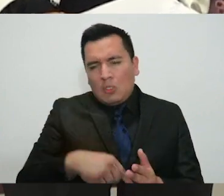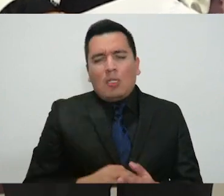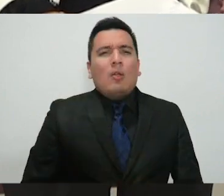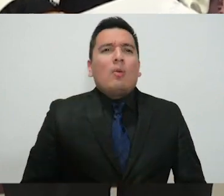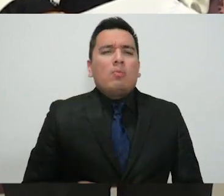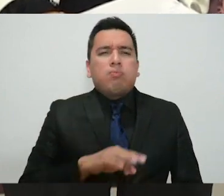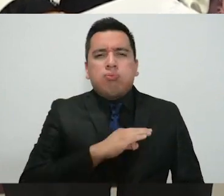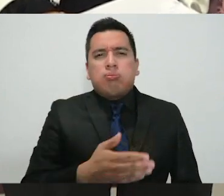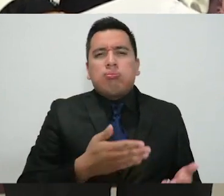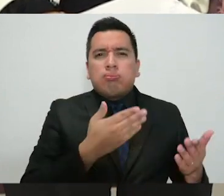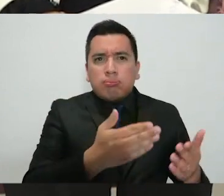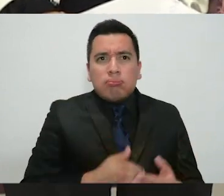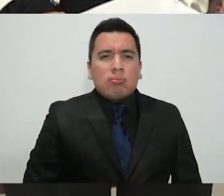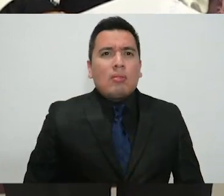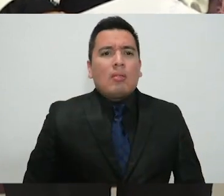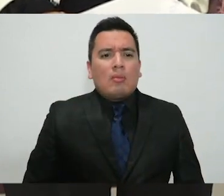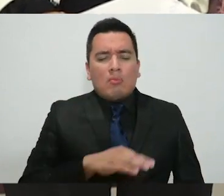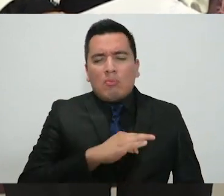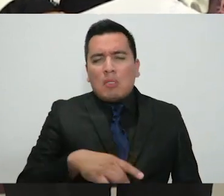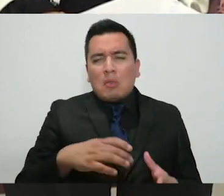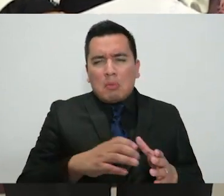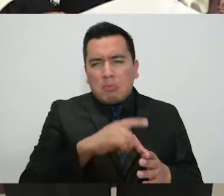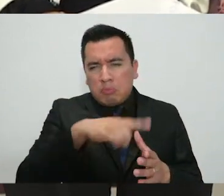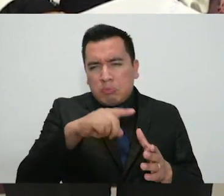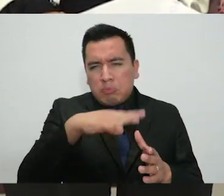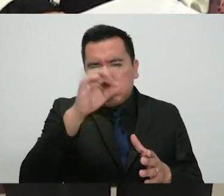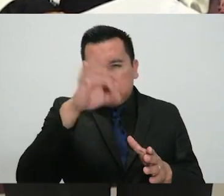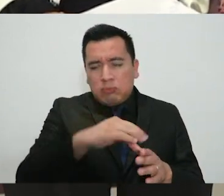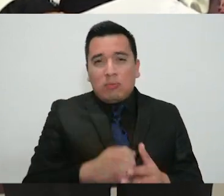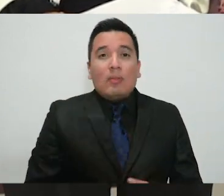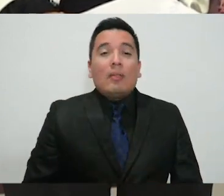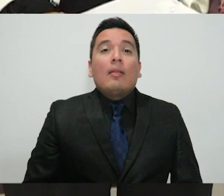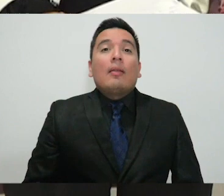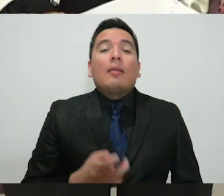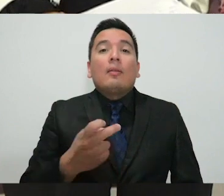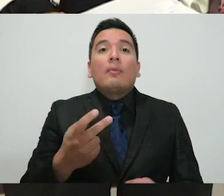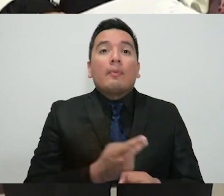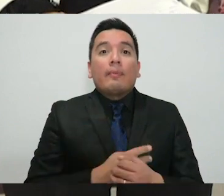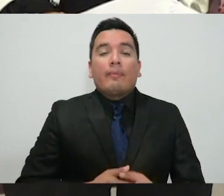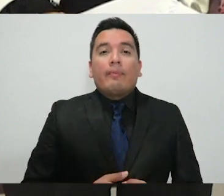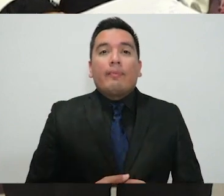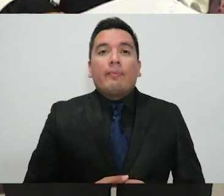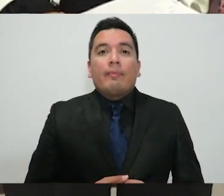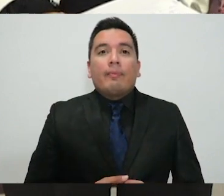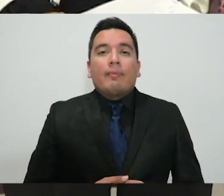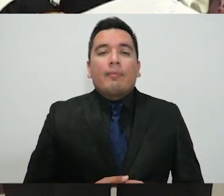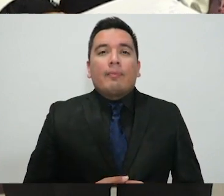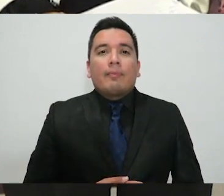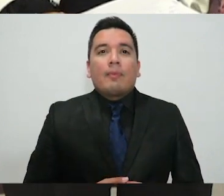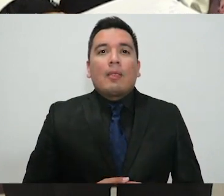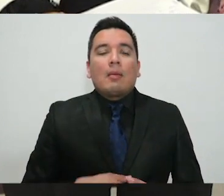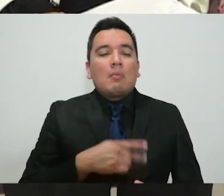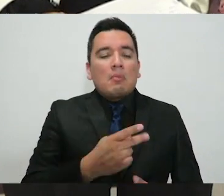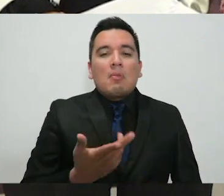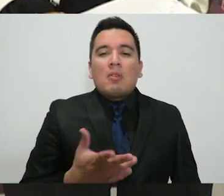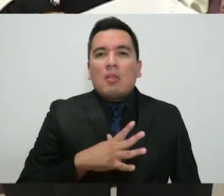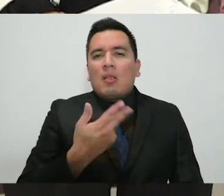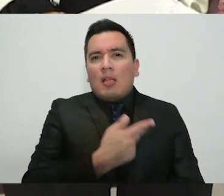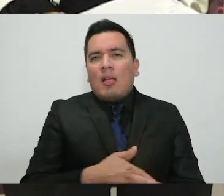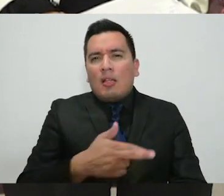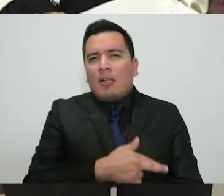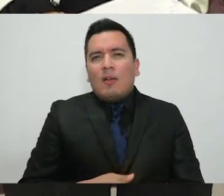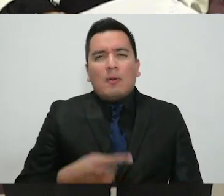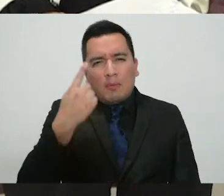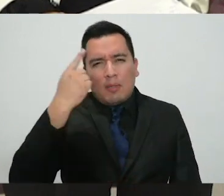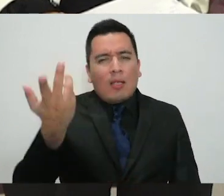permitirles votar. En consecuencia, esto genera una agenda en donde hay que incorporar